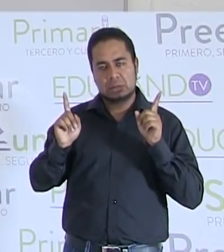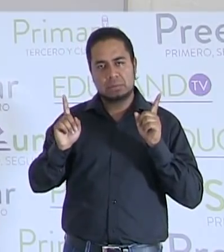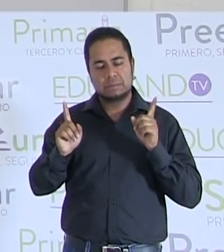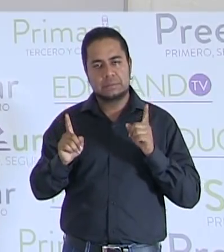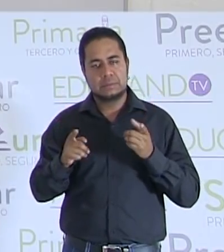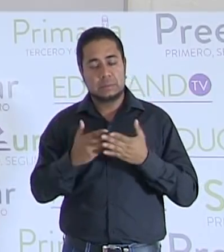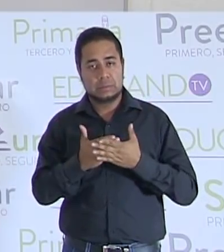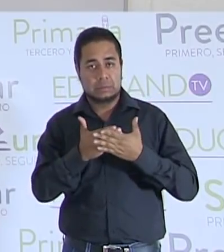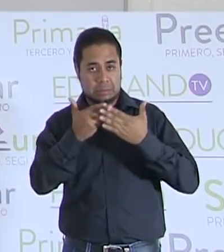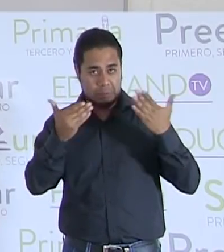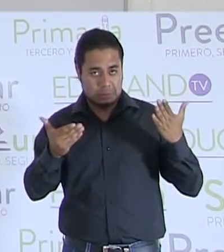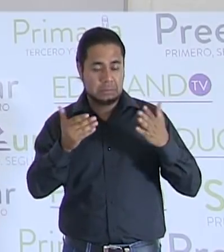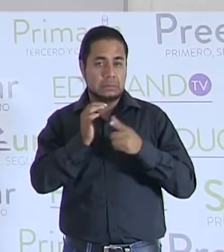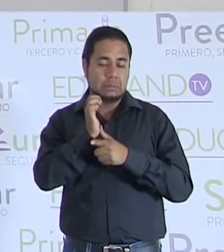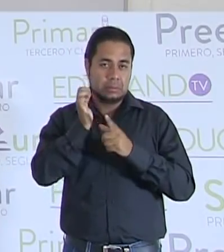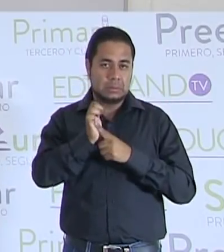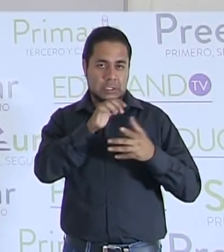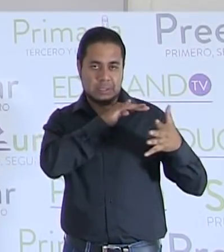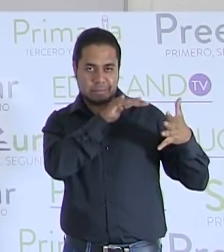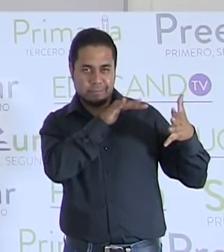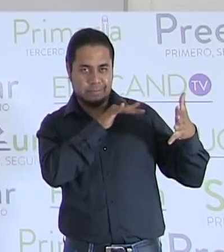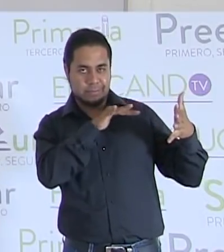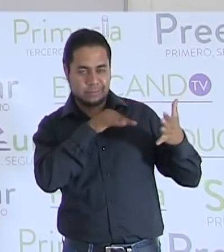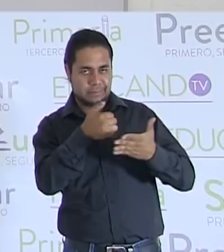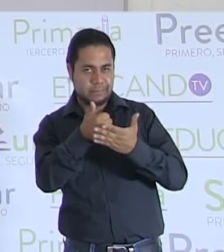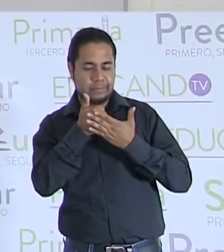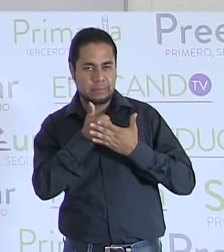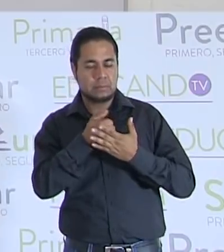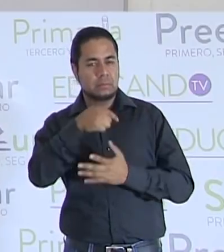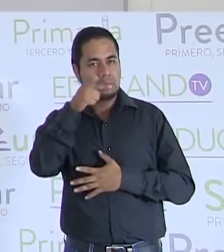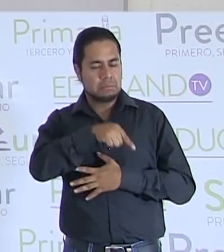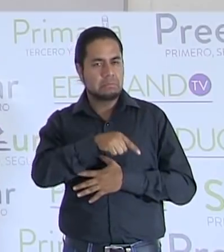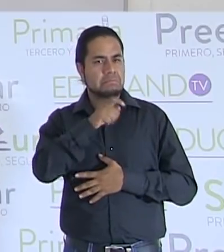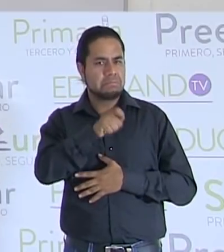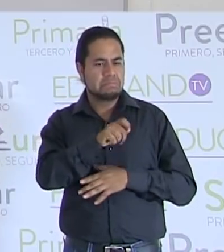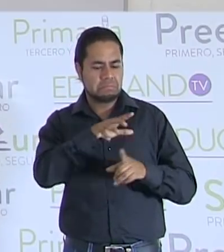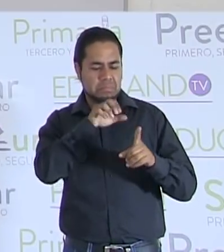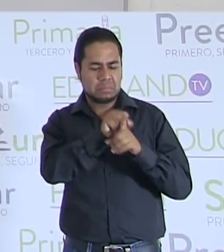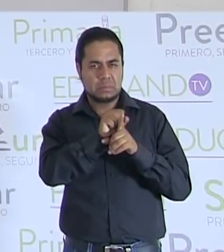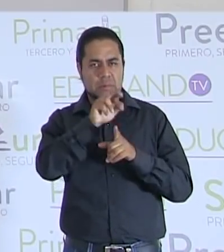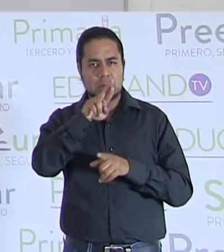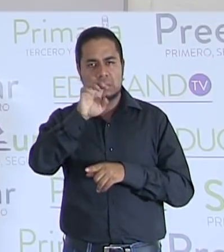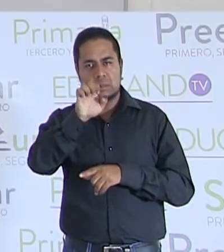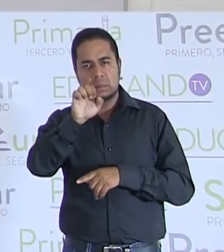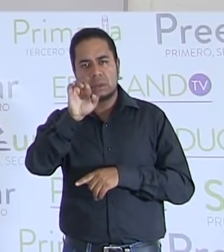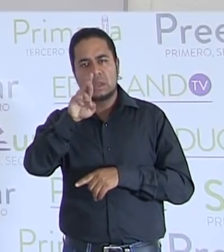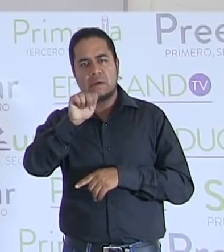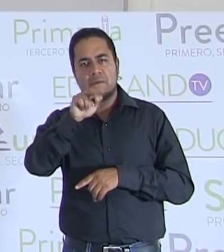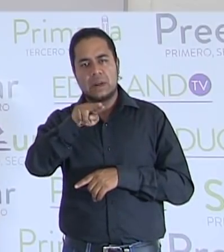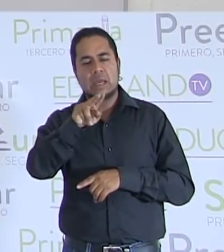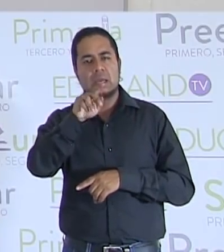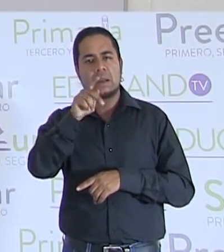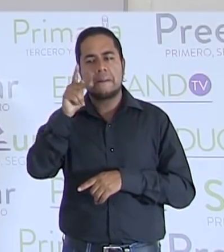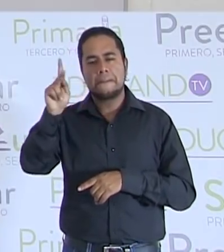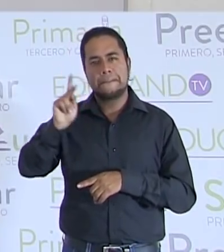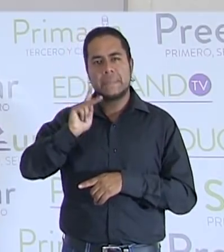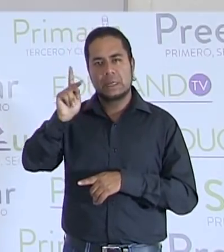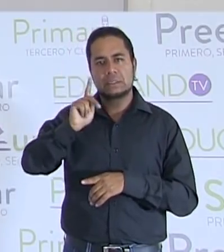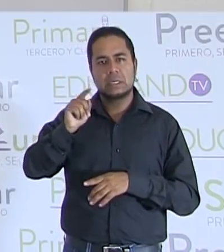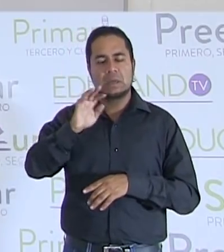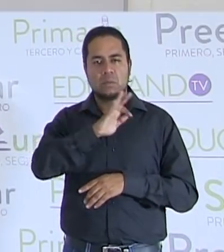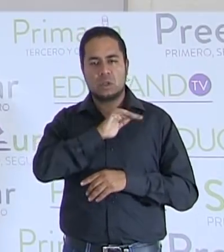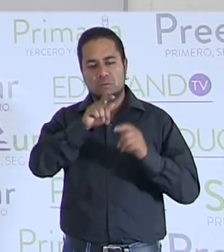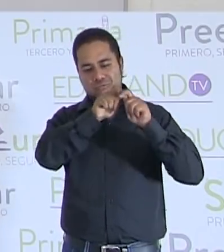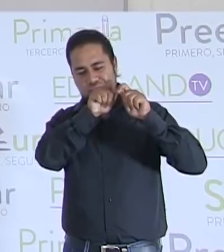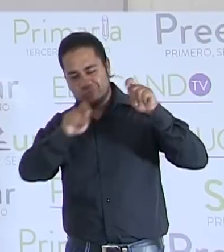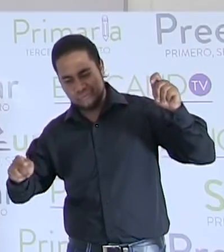Vamos entonces a leer. Aquí vamos a buscar 2 refranes que sean parecidos y los vamos a unir con